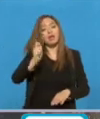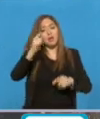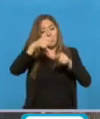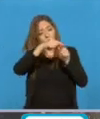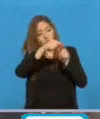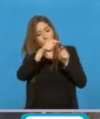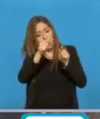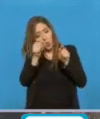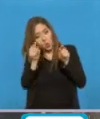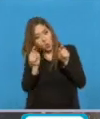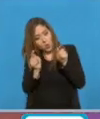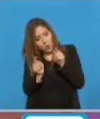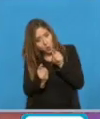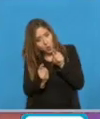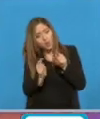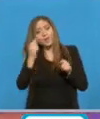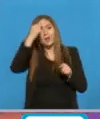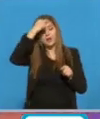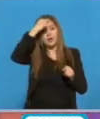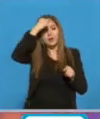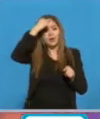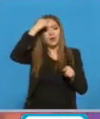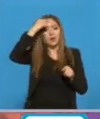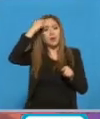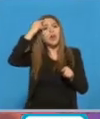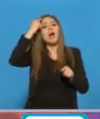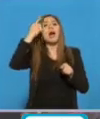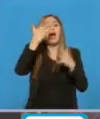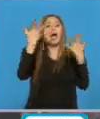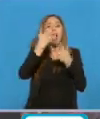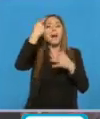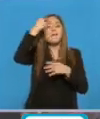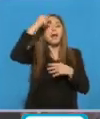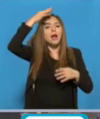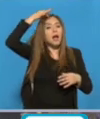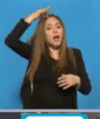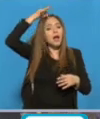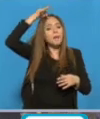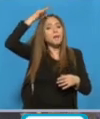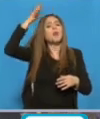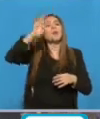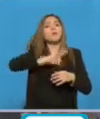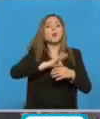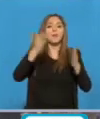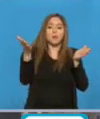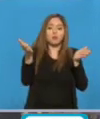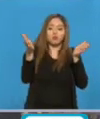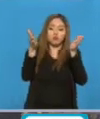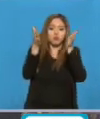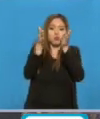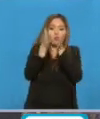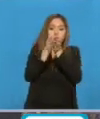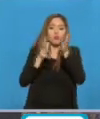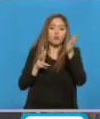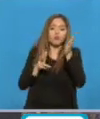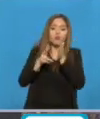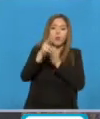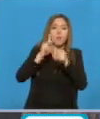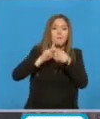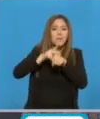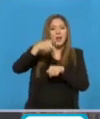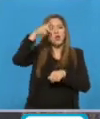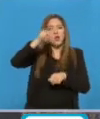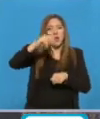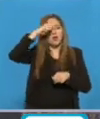nivel de donde nace el cabello para que podamos hacer un recorte de esa piel excedente y no tengamos